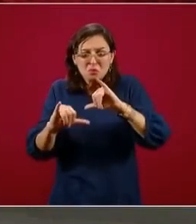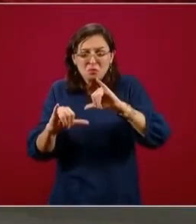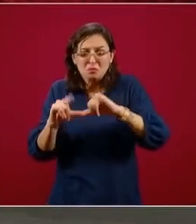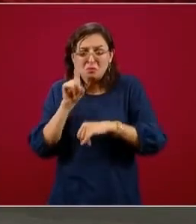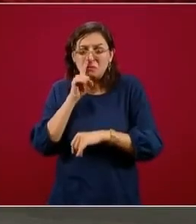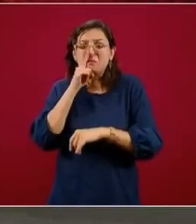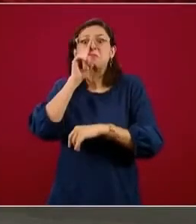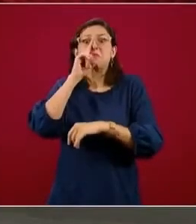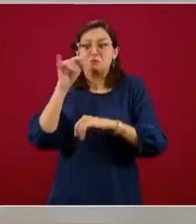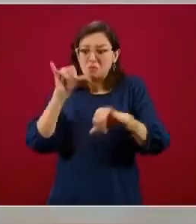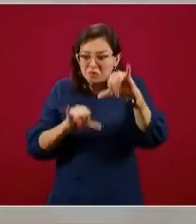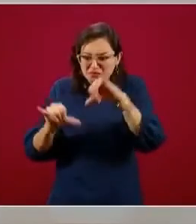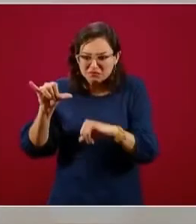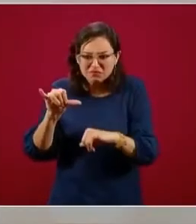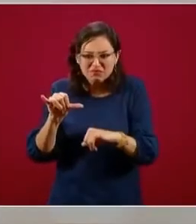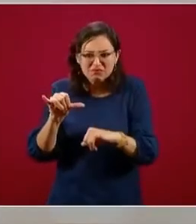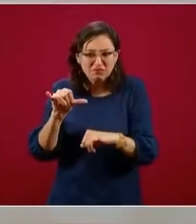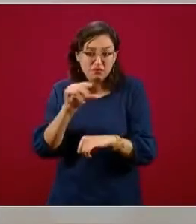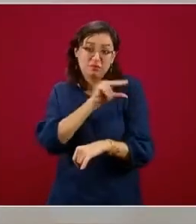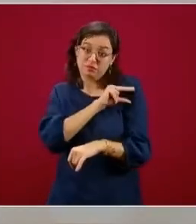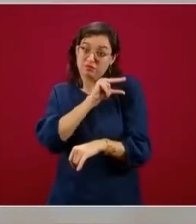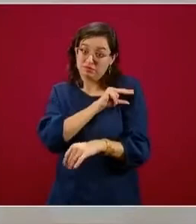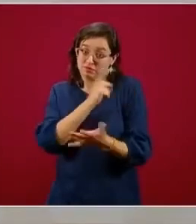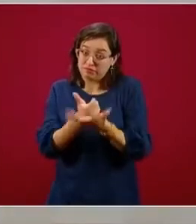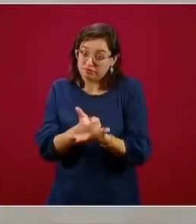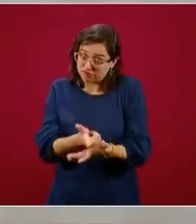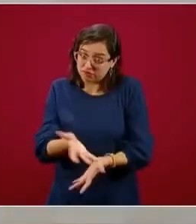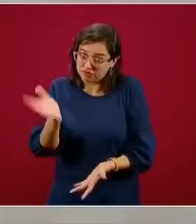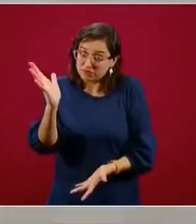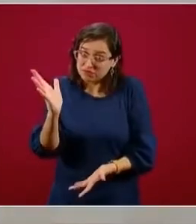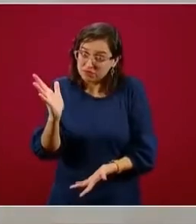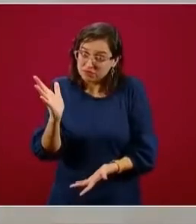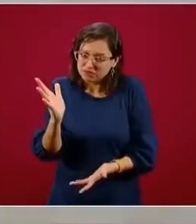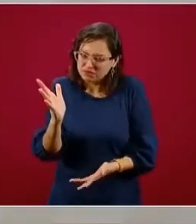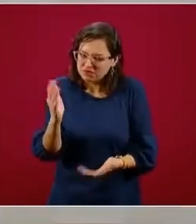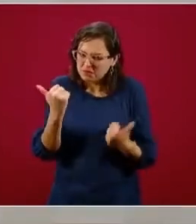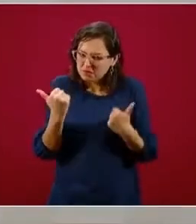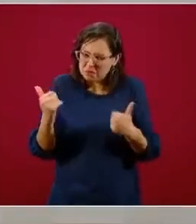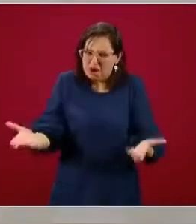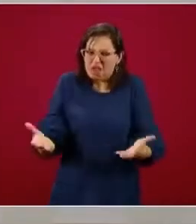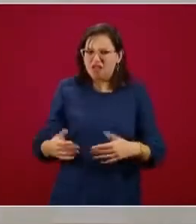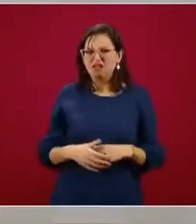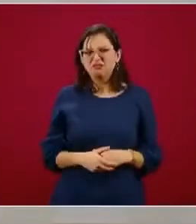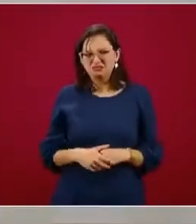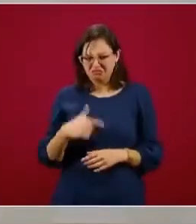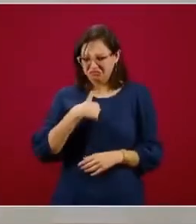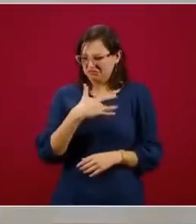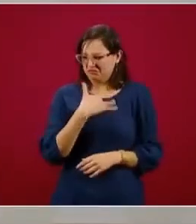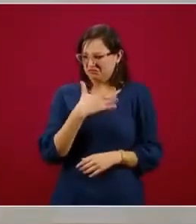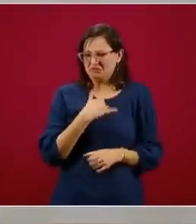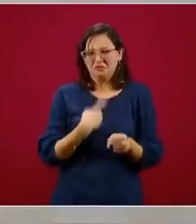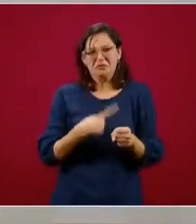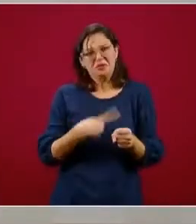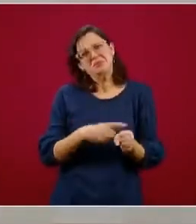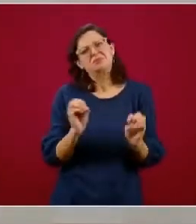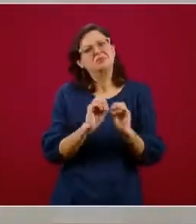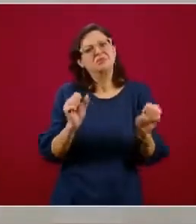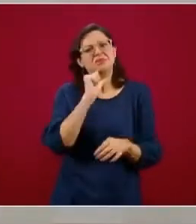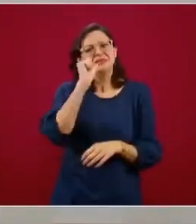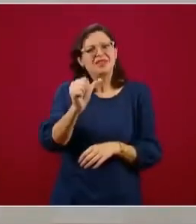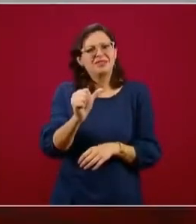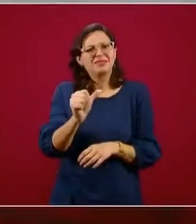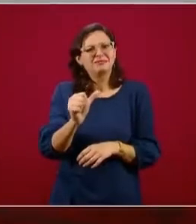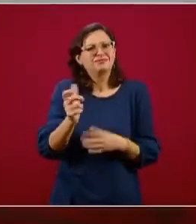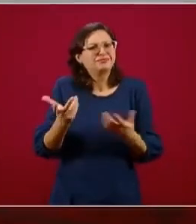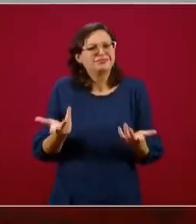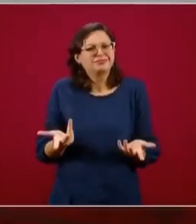son las pruebas privadas, son pruebas bastante caras. Si no estoy teniendo sintomatología y por lo tanto la acción a la que eso